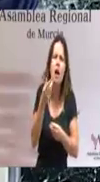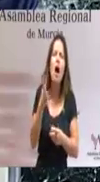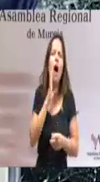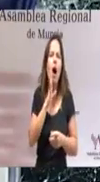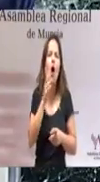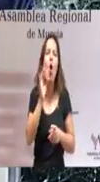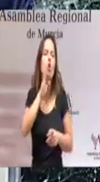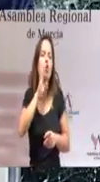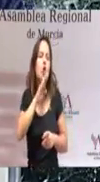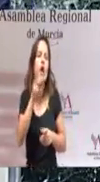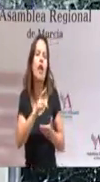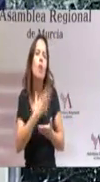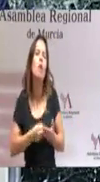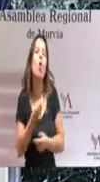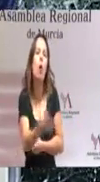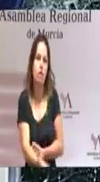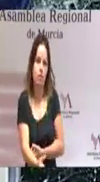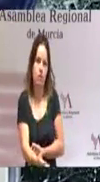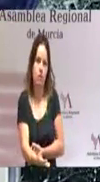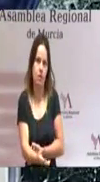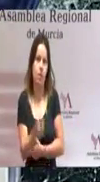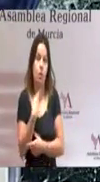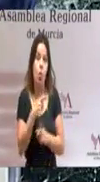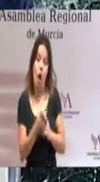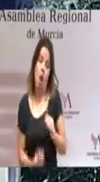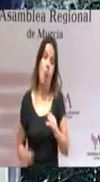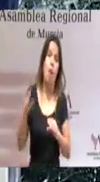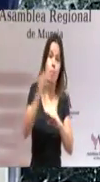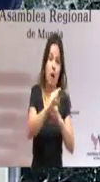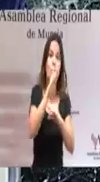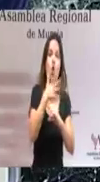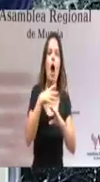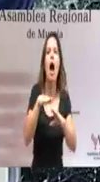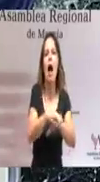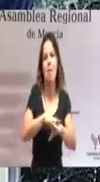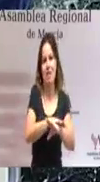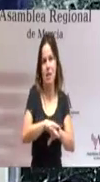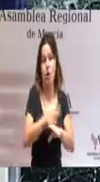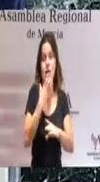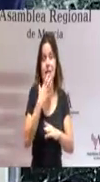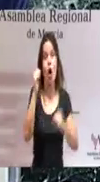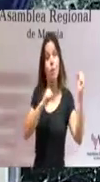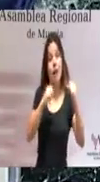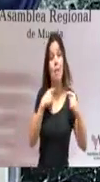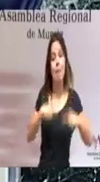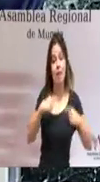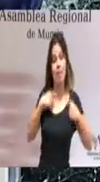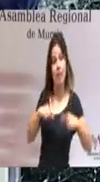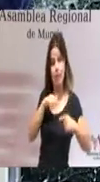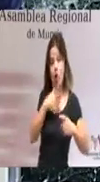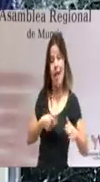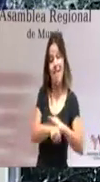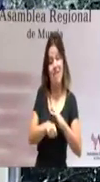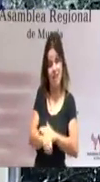supuesto la corrupción a la región de Murcia? Ahí va el sobrecoste para las administraciones, la pérdida de competitividad en